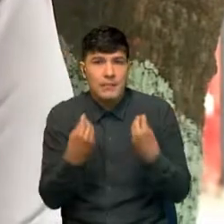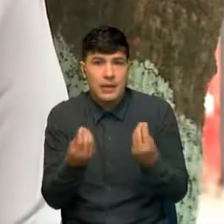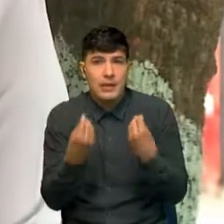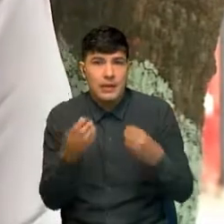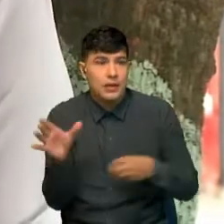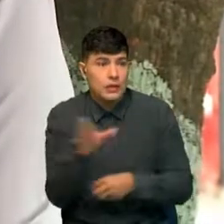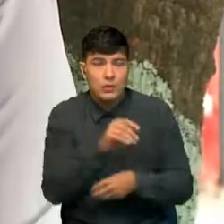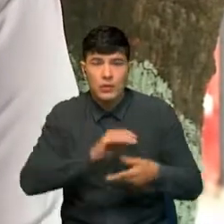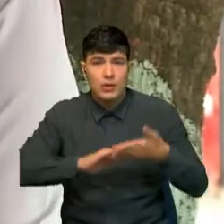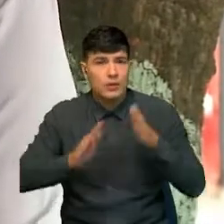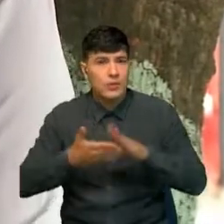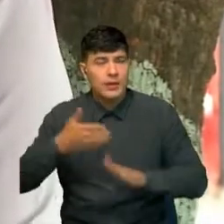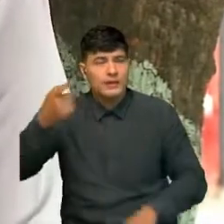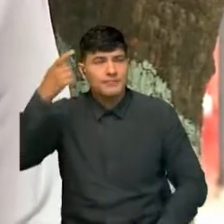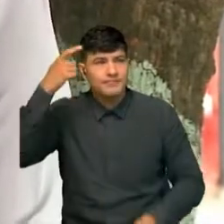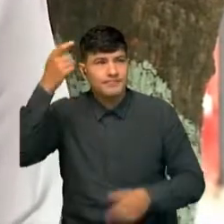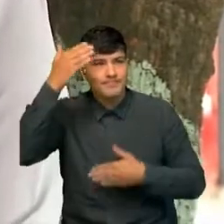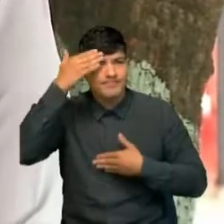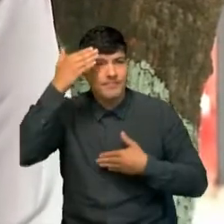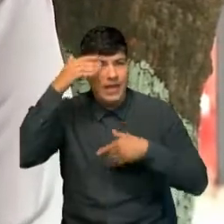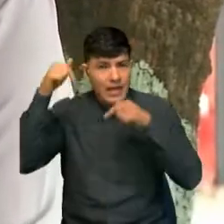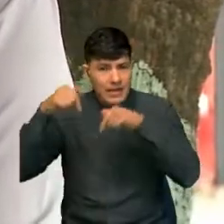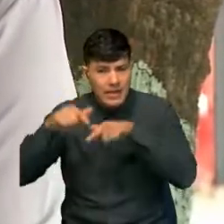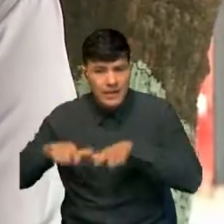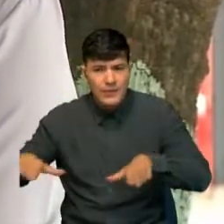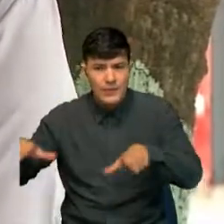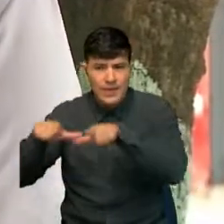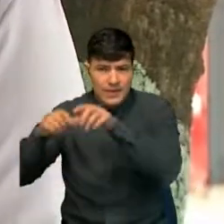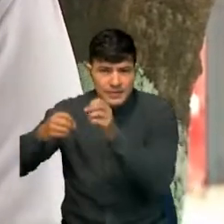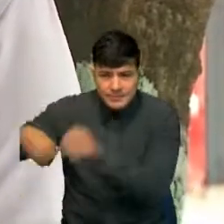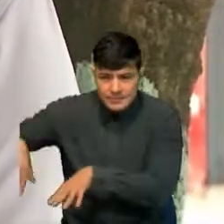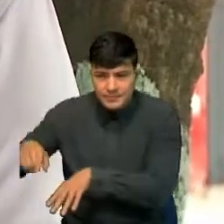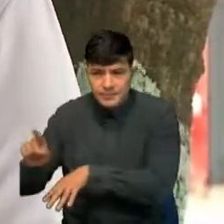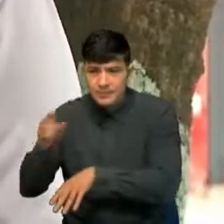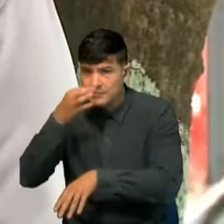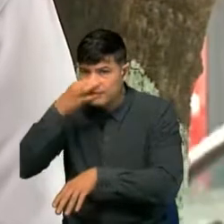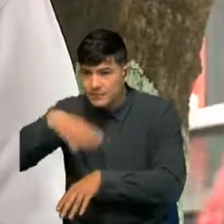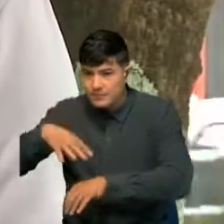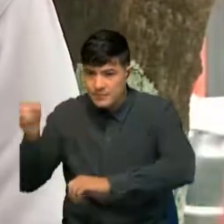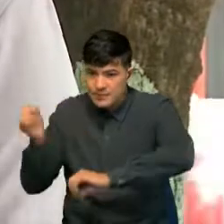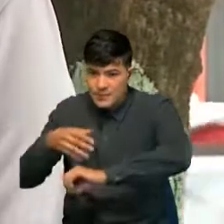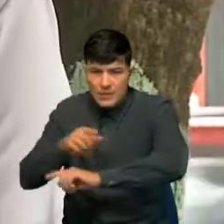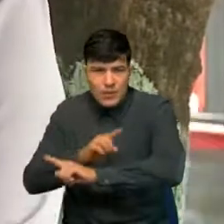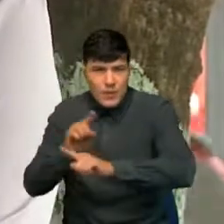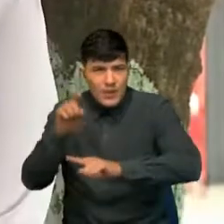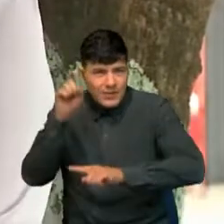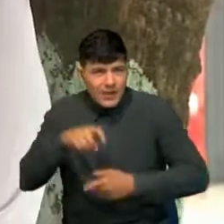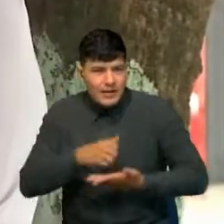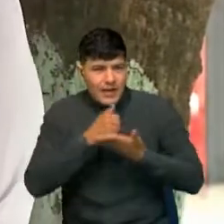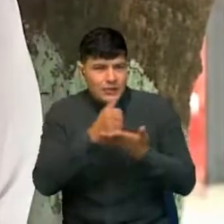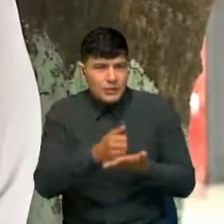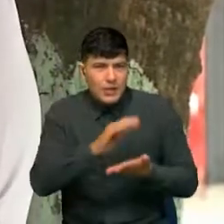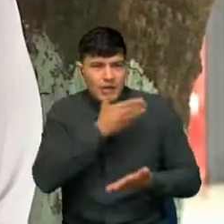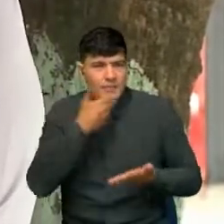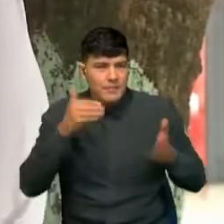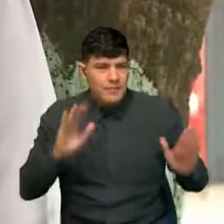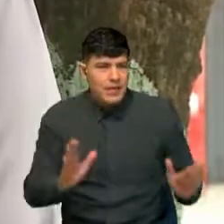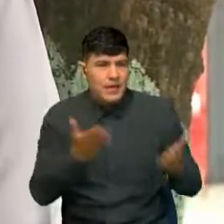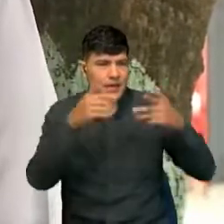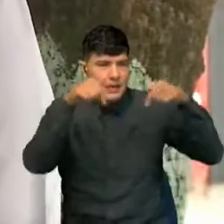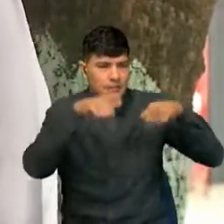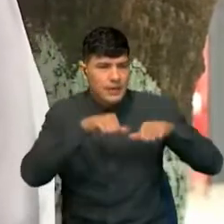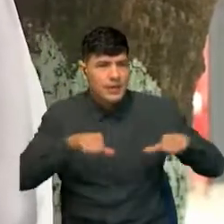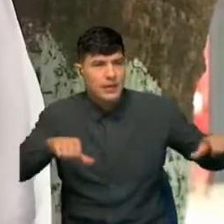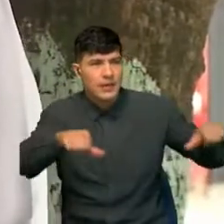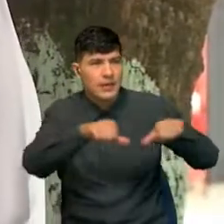comunidad tome conciencia que este no es el sitio donde se deben arrojar las basuras, y de esta forma pues podemos ayudar al mejoramiento de este sector. Muy